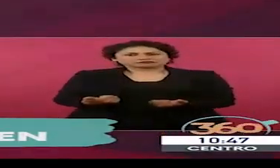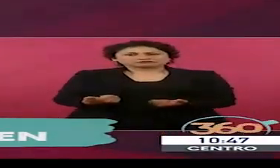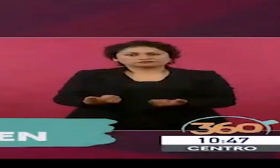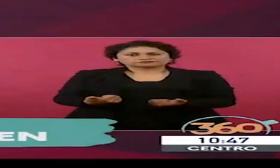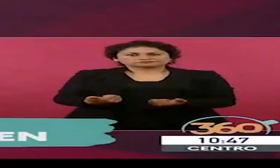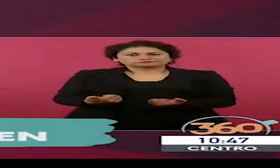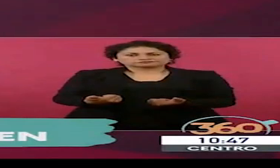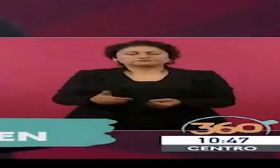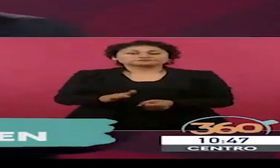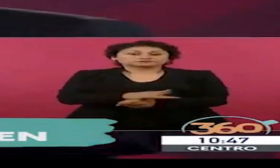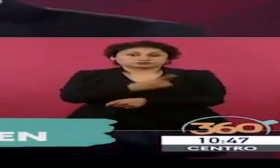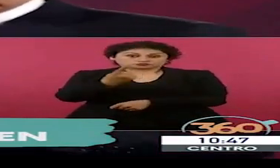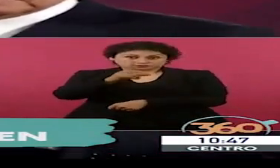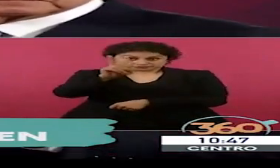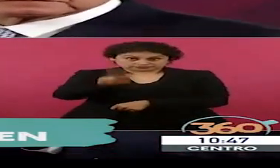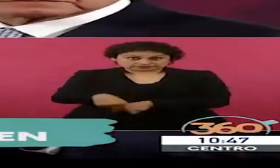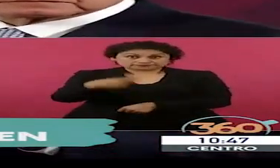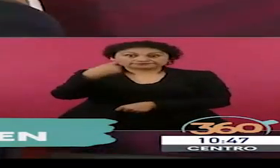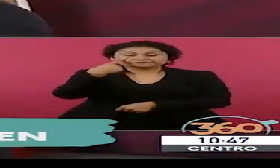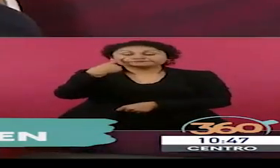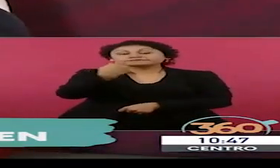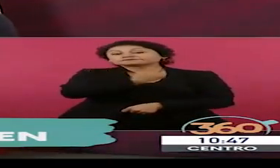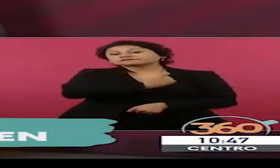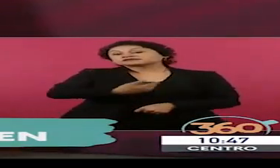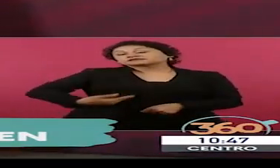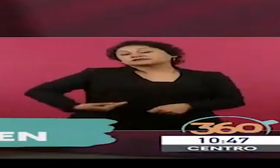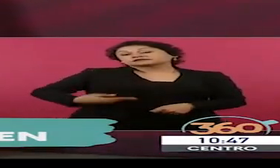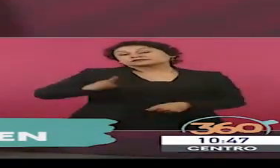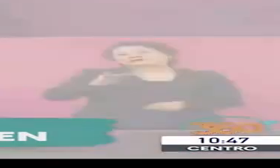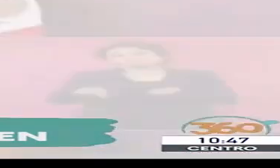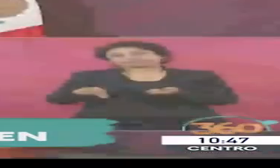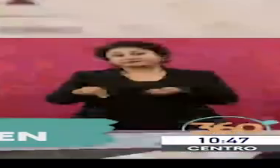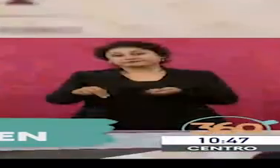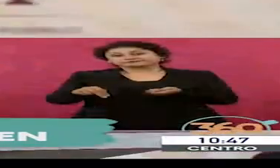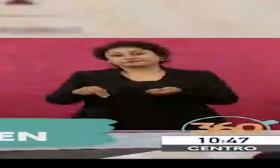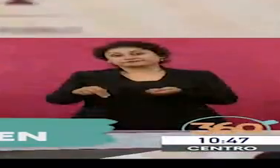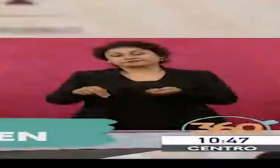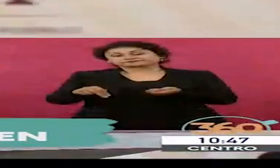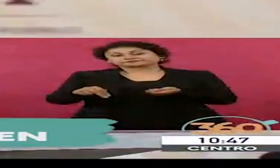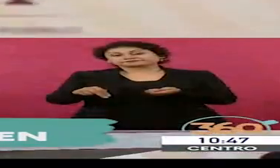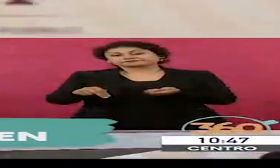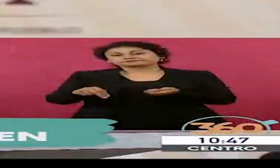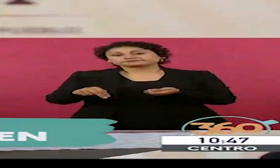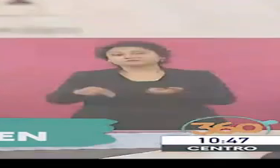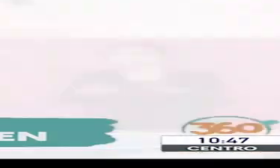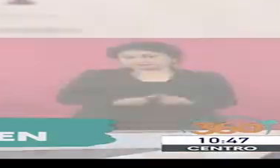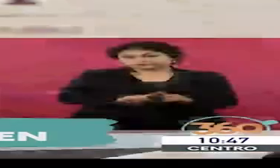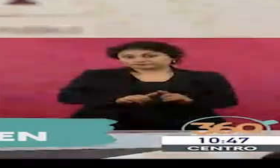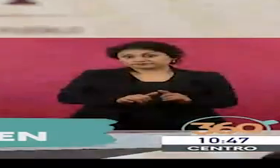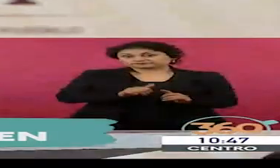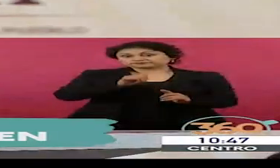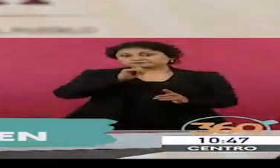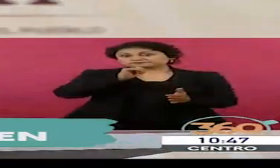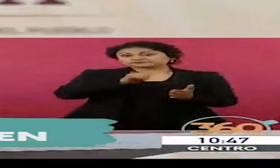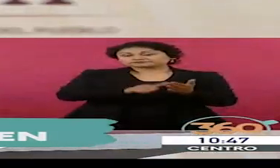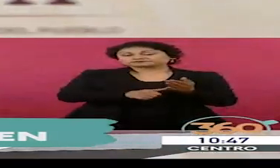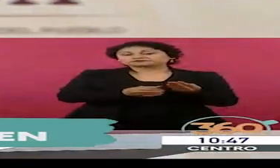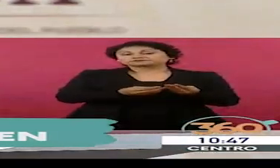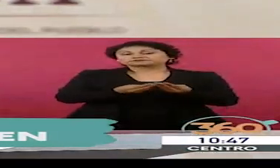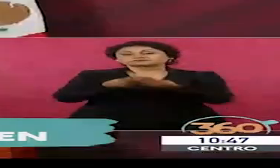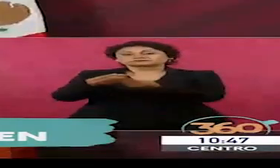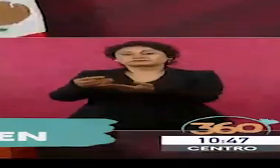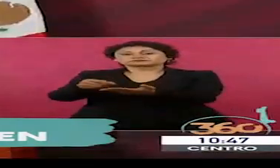significó el que el presidente vaya haya mandado por escrito una